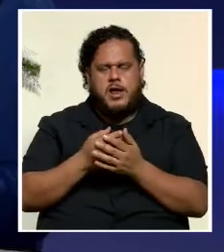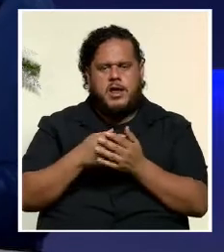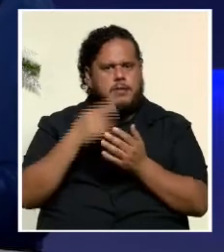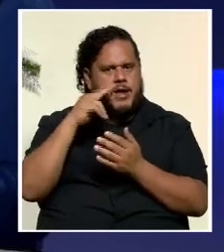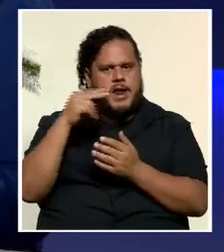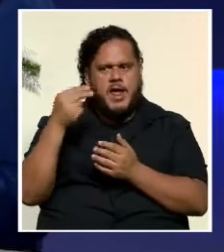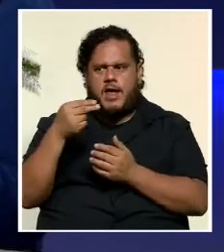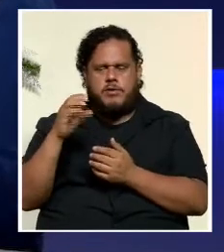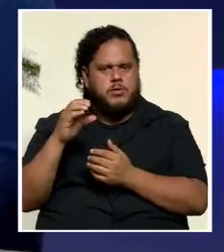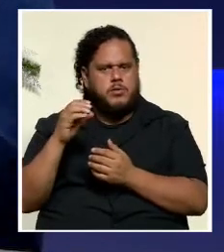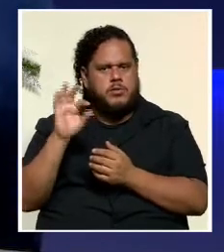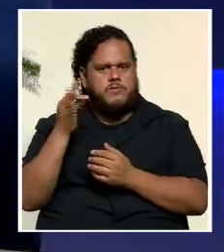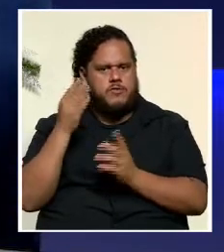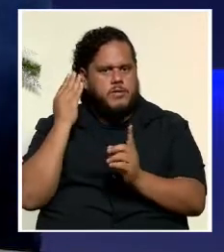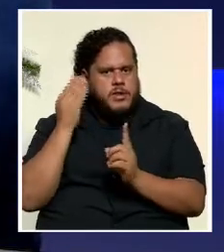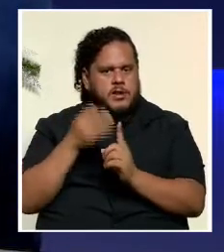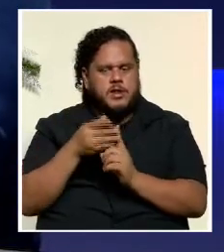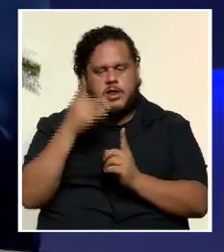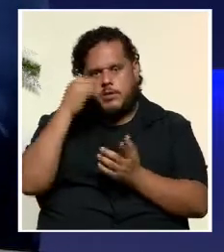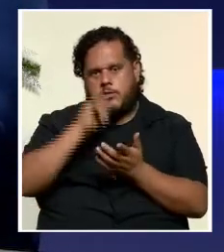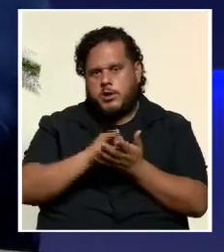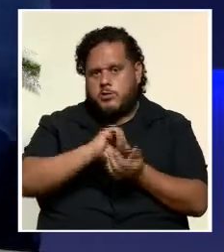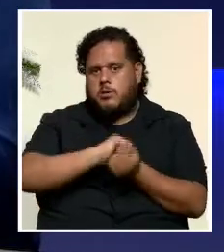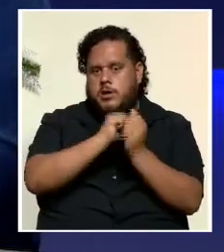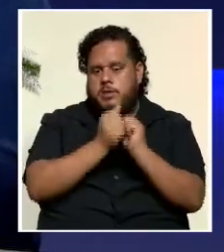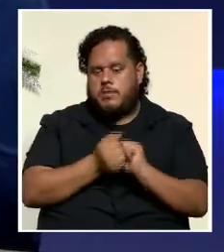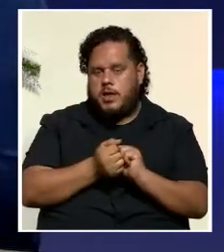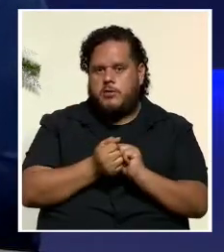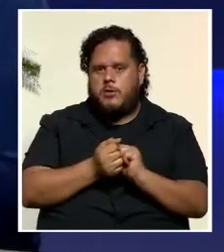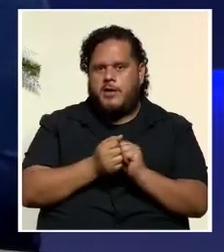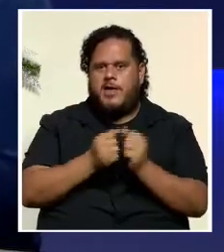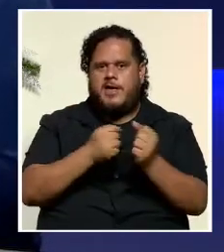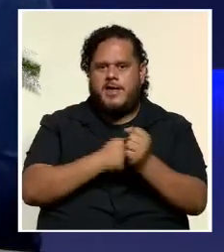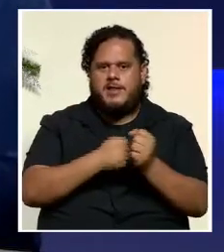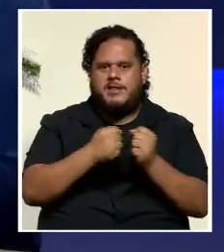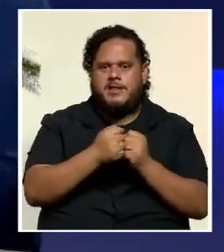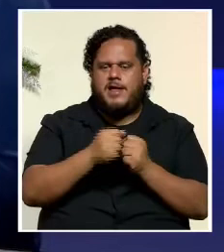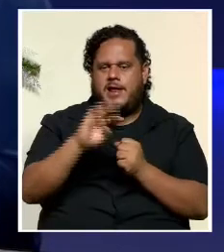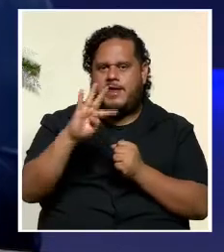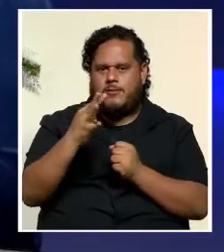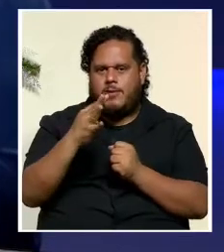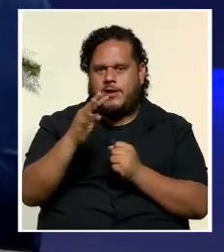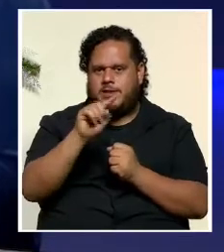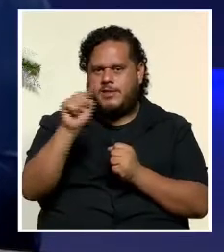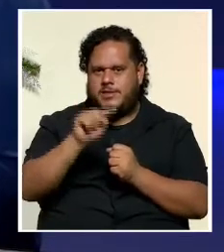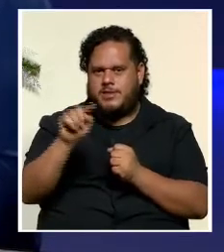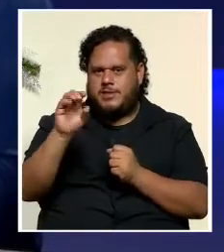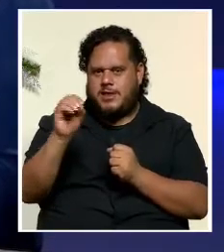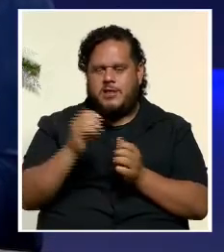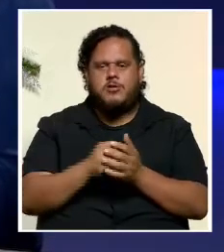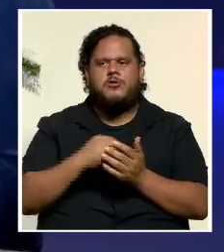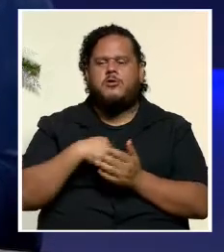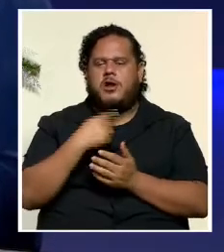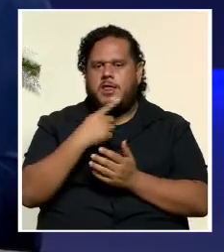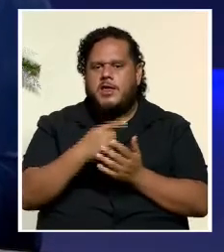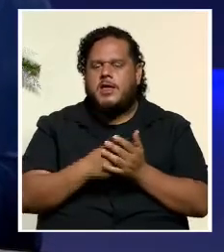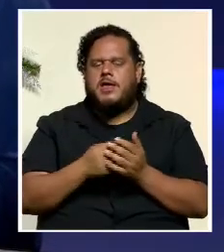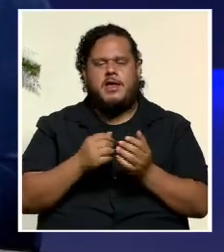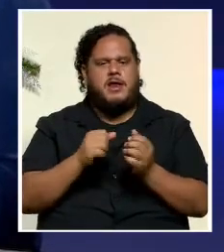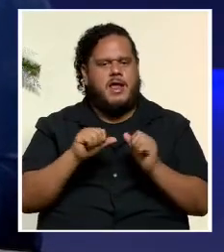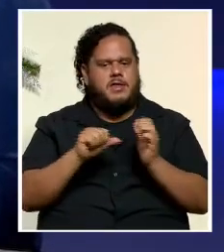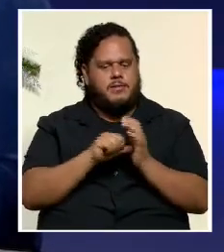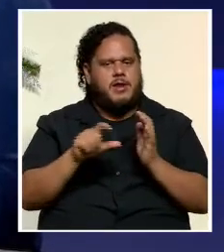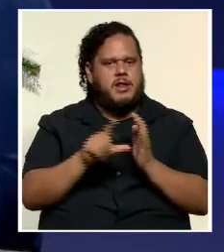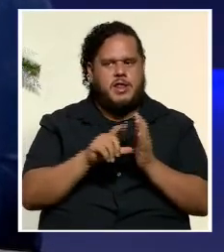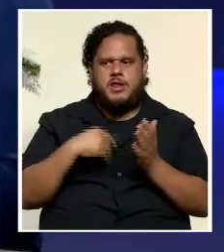forma directa, y por eso se ha convertido en el salacuartazo. Que yo dije en la Asamblea Legislativa,